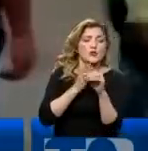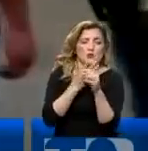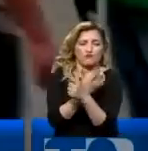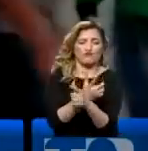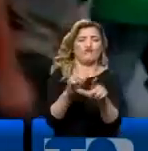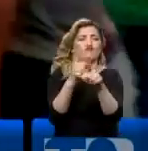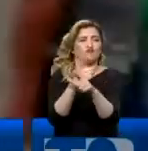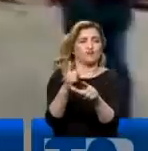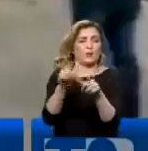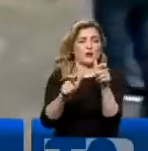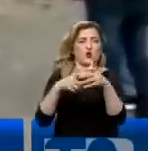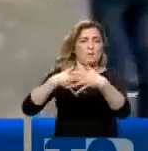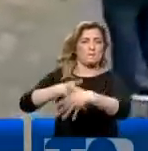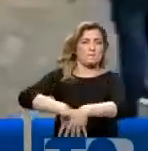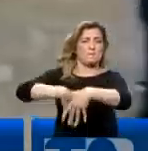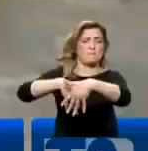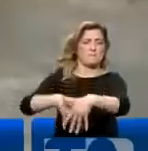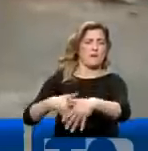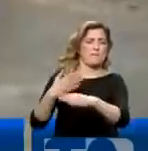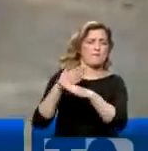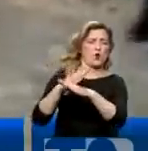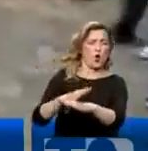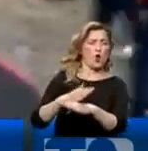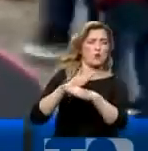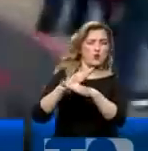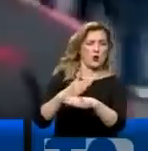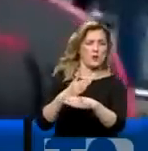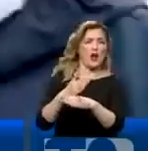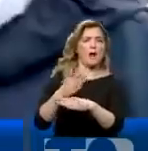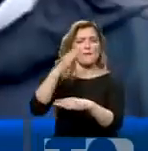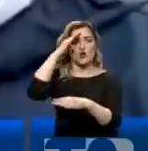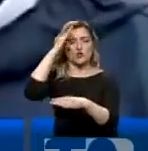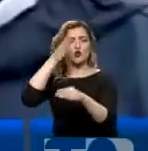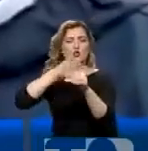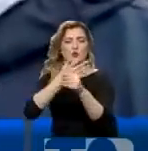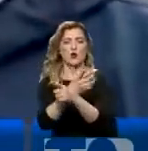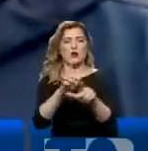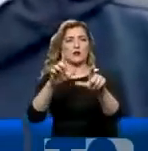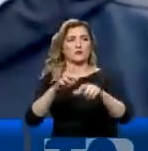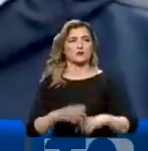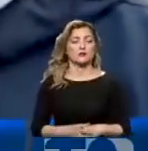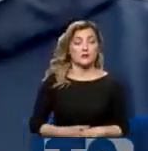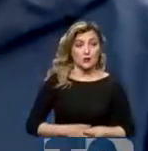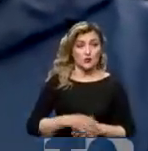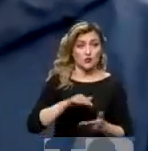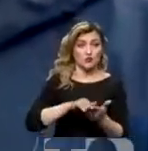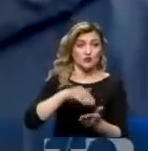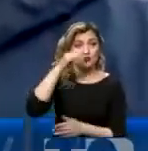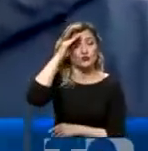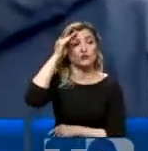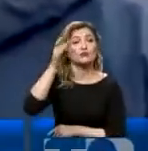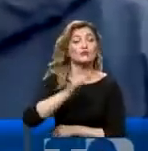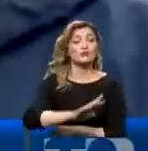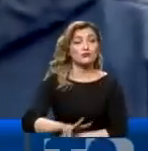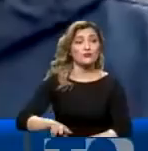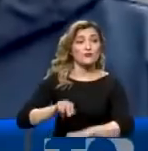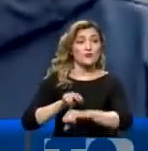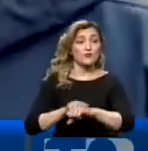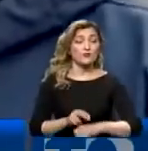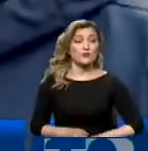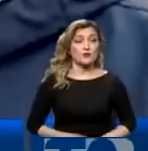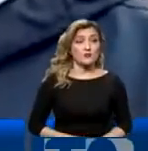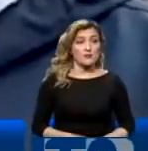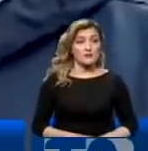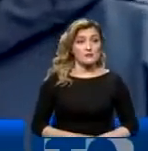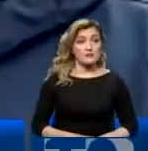Carchi e Imbabura, uno de los puntos bloqueados por los manifestantes. Los miembros de la Policía Nacional actúan de